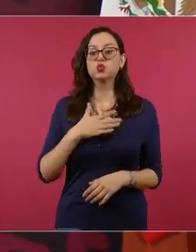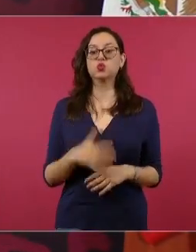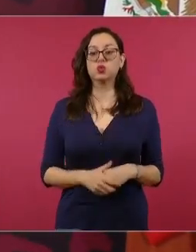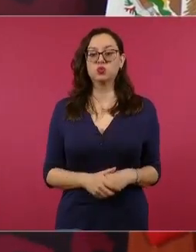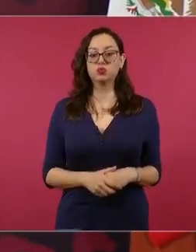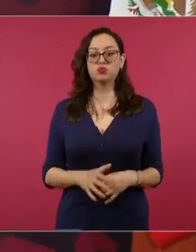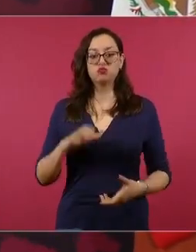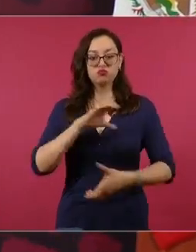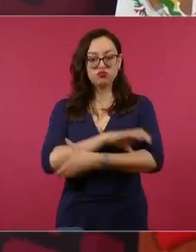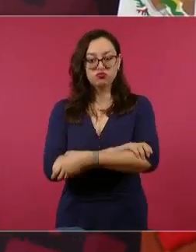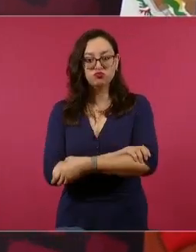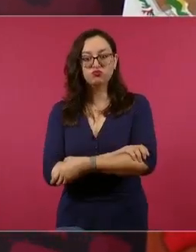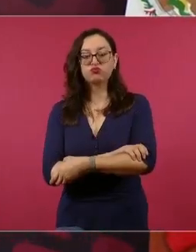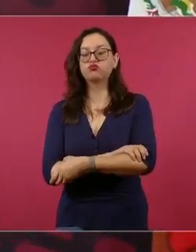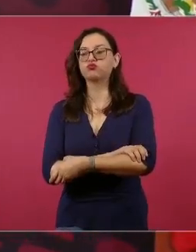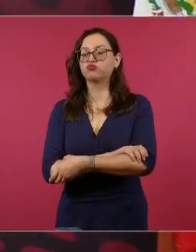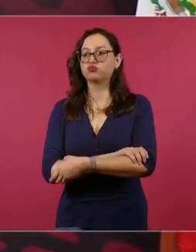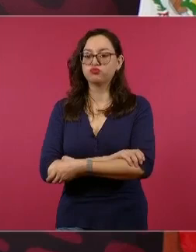la fraternidad,